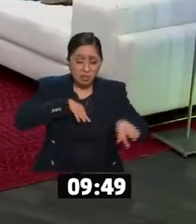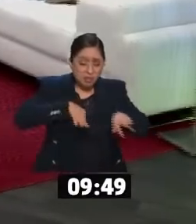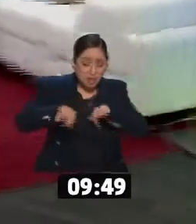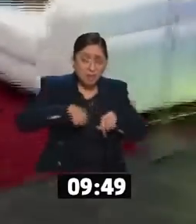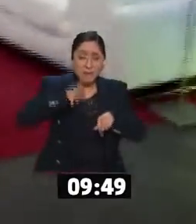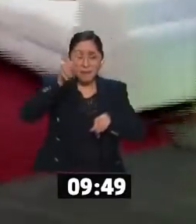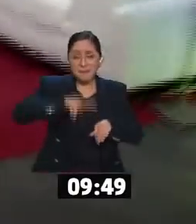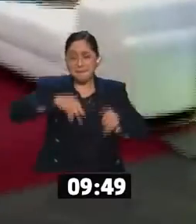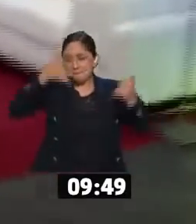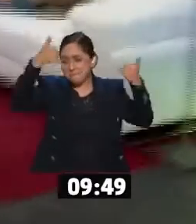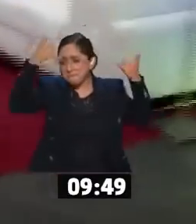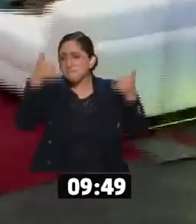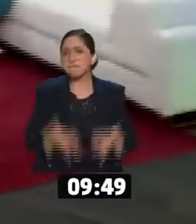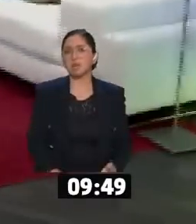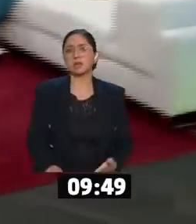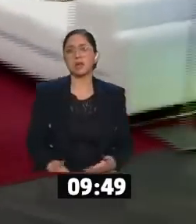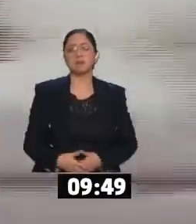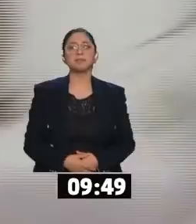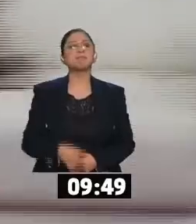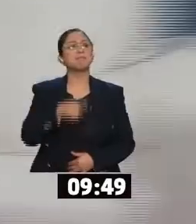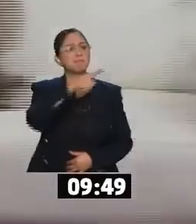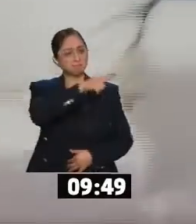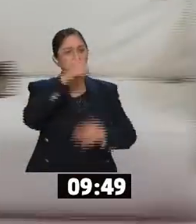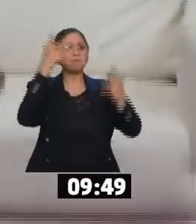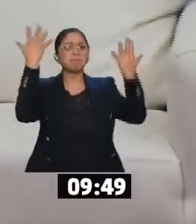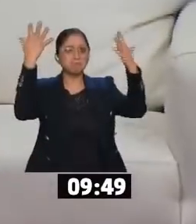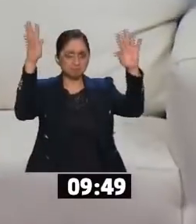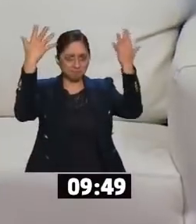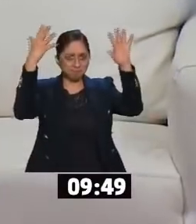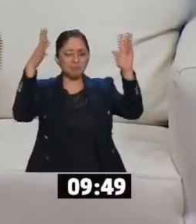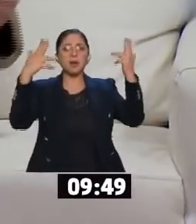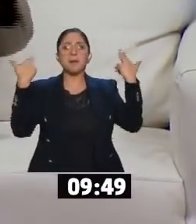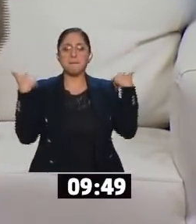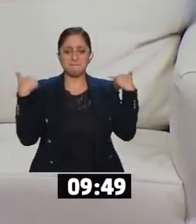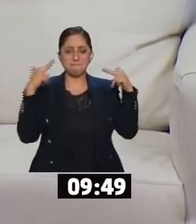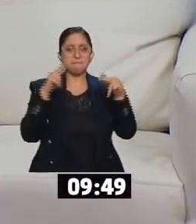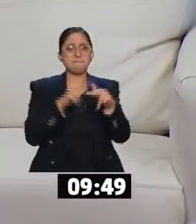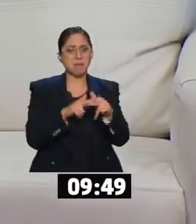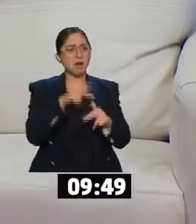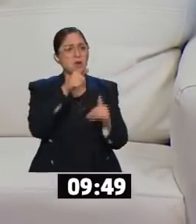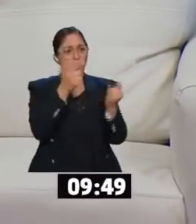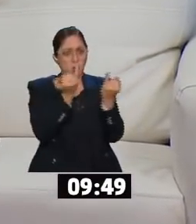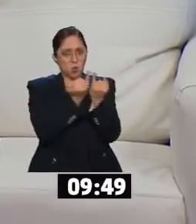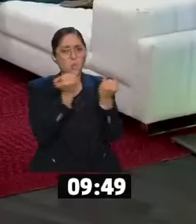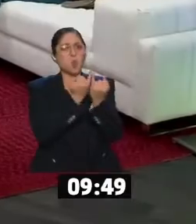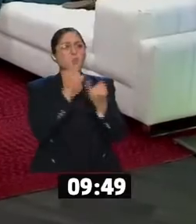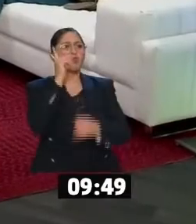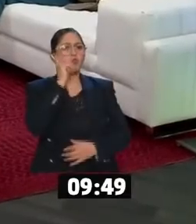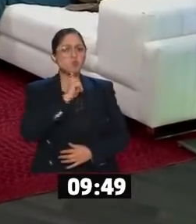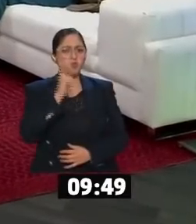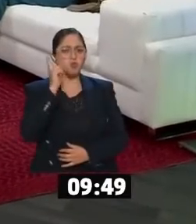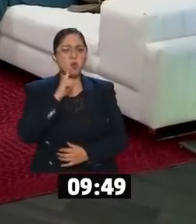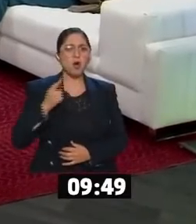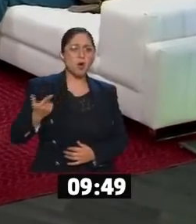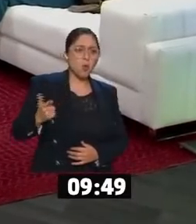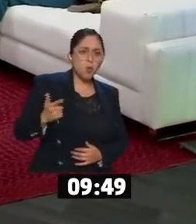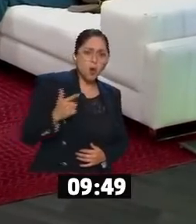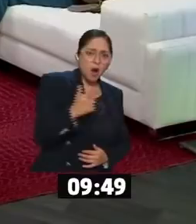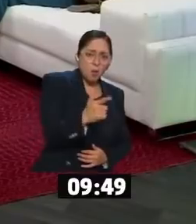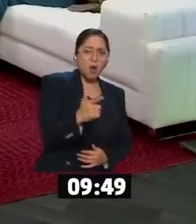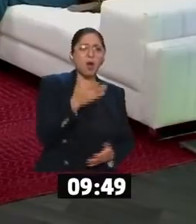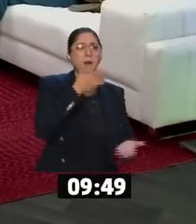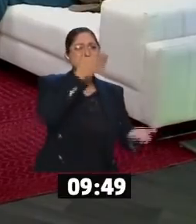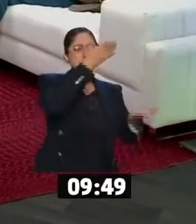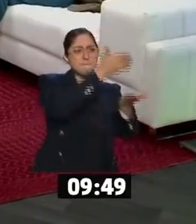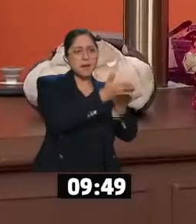que trabajaban. Oye, No un tuvieron aplauso a vacaciones. las maestras Sí, como un esa de aplauso para los Guanajuato, que se iba de casa en casa en